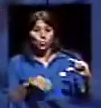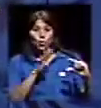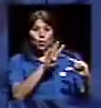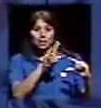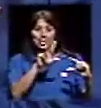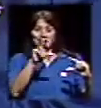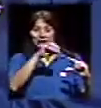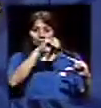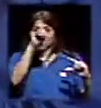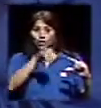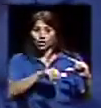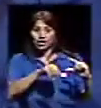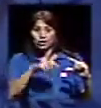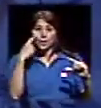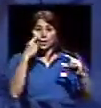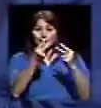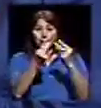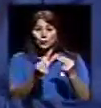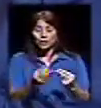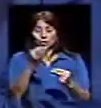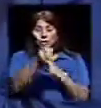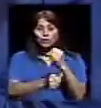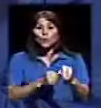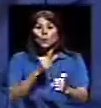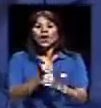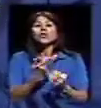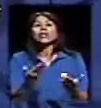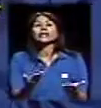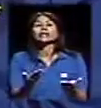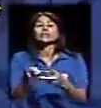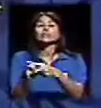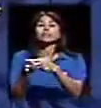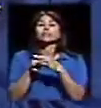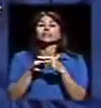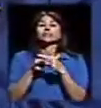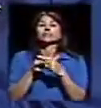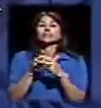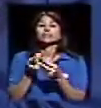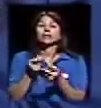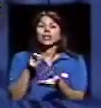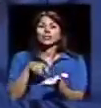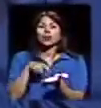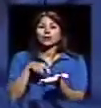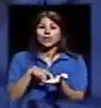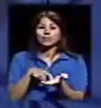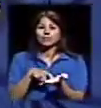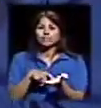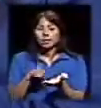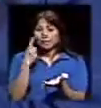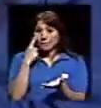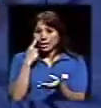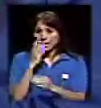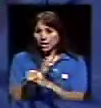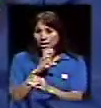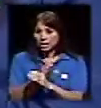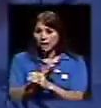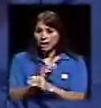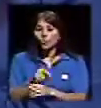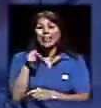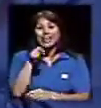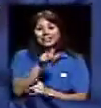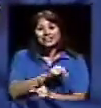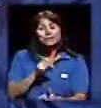el presupuesto del año entrante es deuda. Es deuda. Vean qué delicado. Y esta es una tendencia que ha